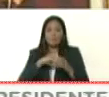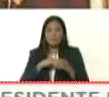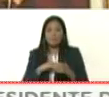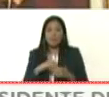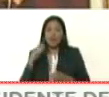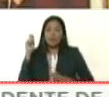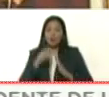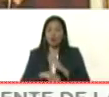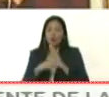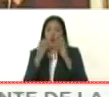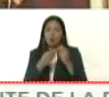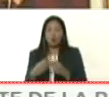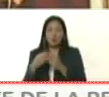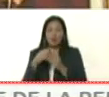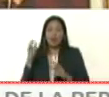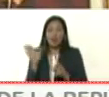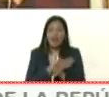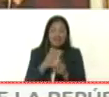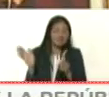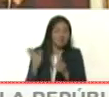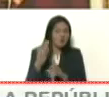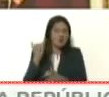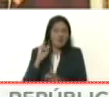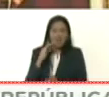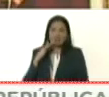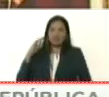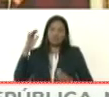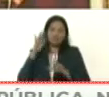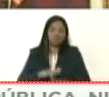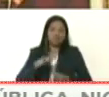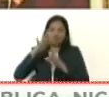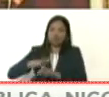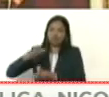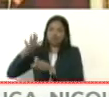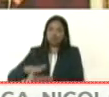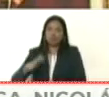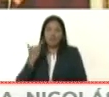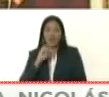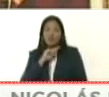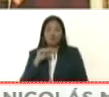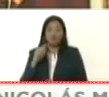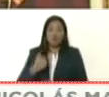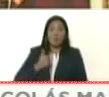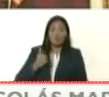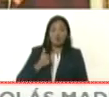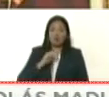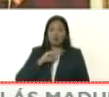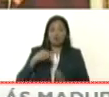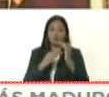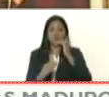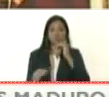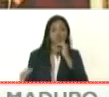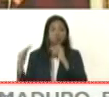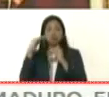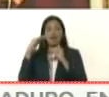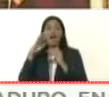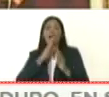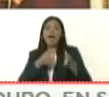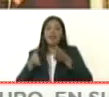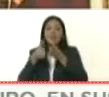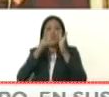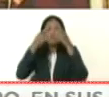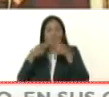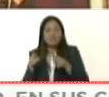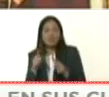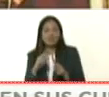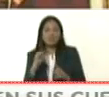bloqueo económico, la agresión criminal, el sabotaje y la guerra económica son oportunidades para conseguir nuevos caminos para el